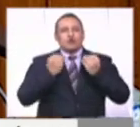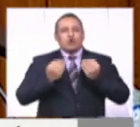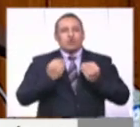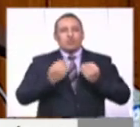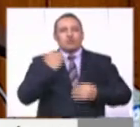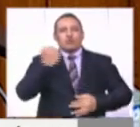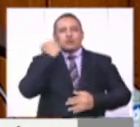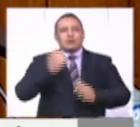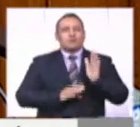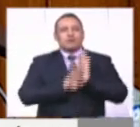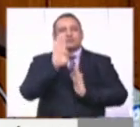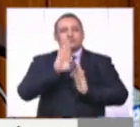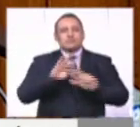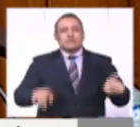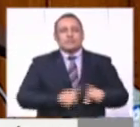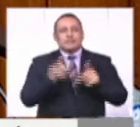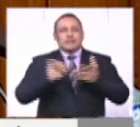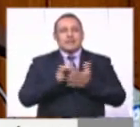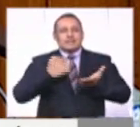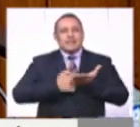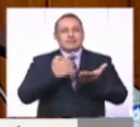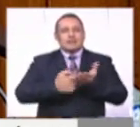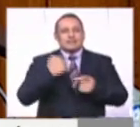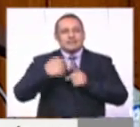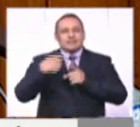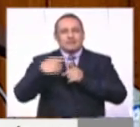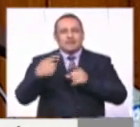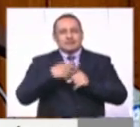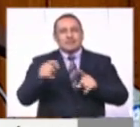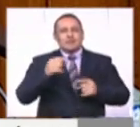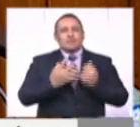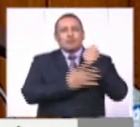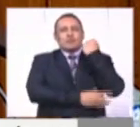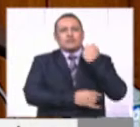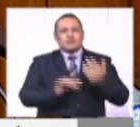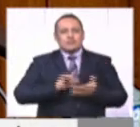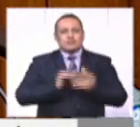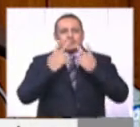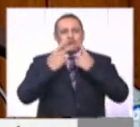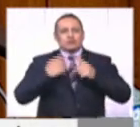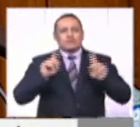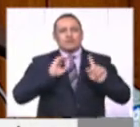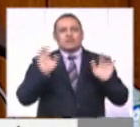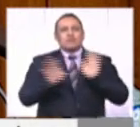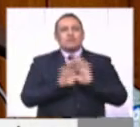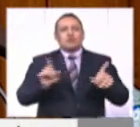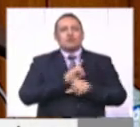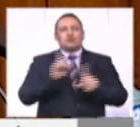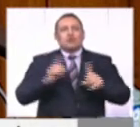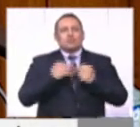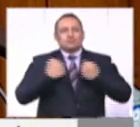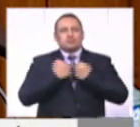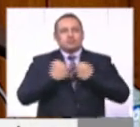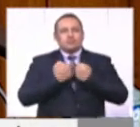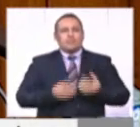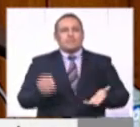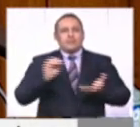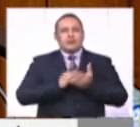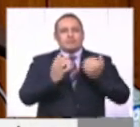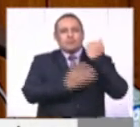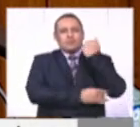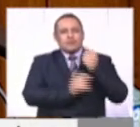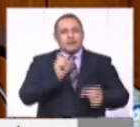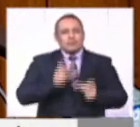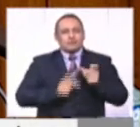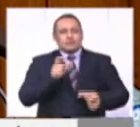el progreso debatir la pobreza muchas veces yo veo que al contrario nosotros luchamos para hacer más pobre al pueblo